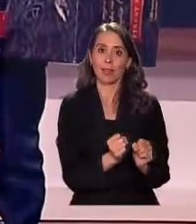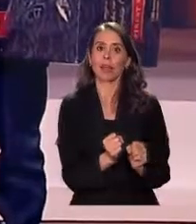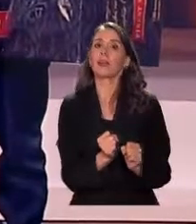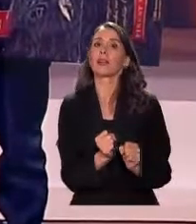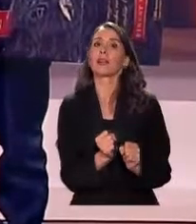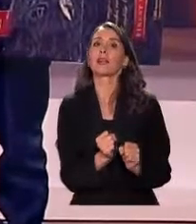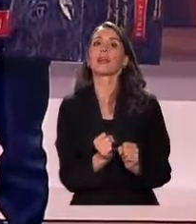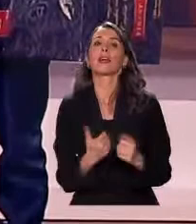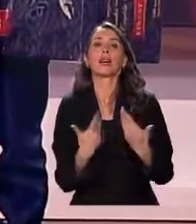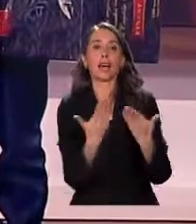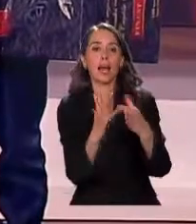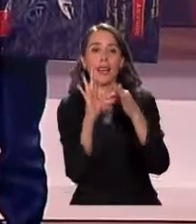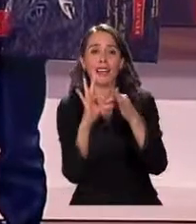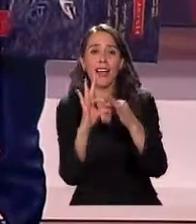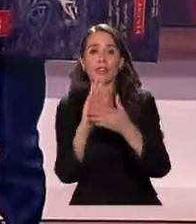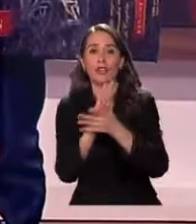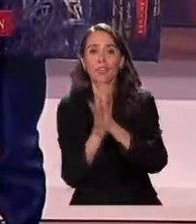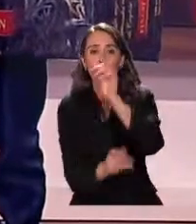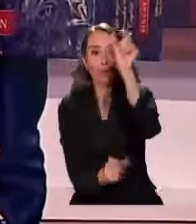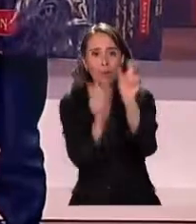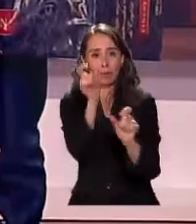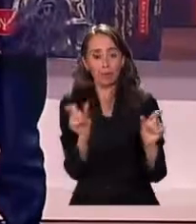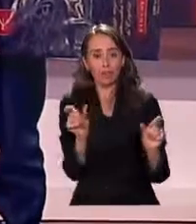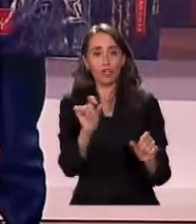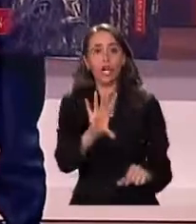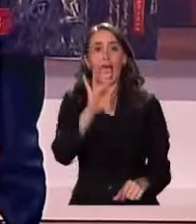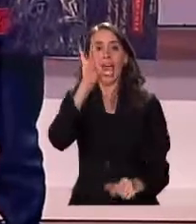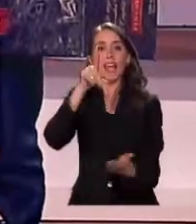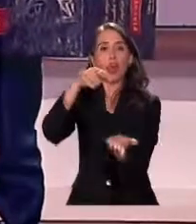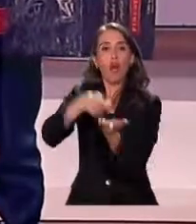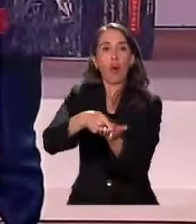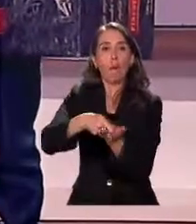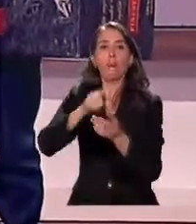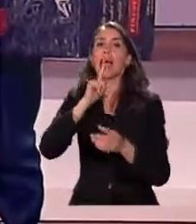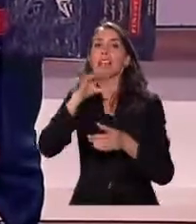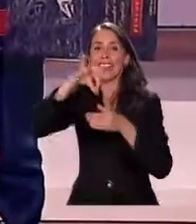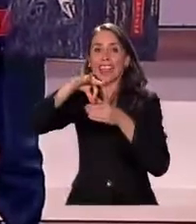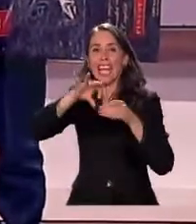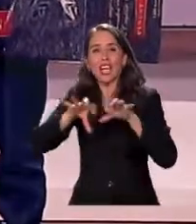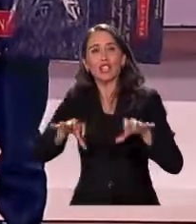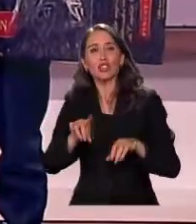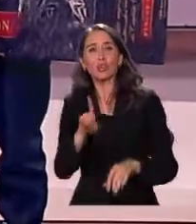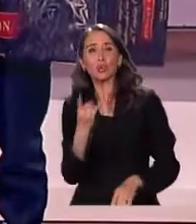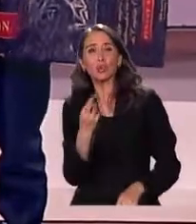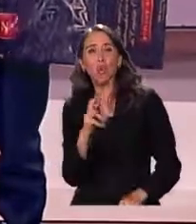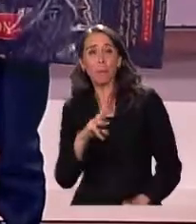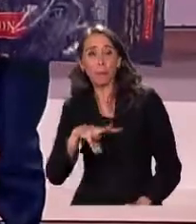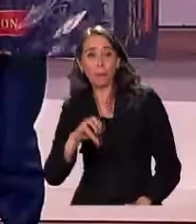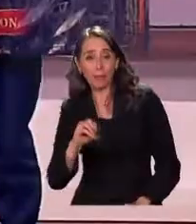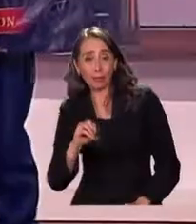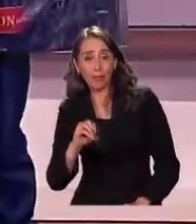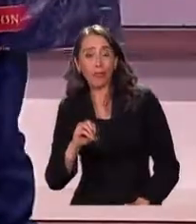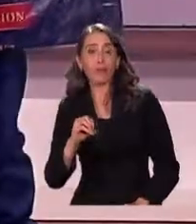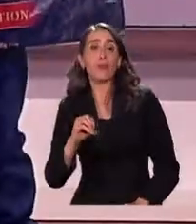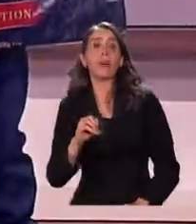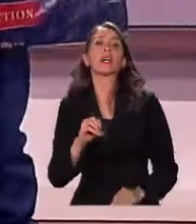Deseamos agradecer a toda la gente que ha preferido nuestros productos y hace posible esta